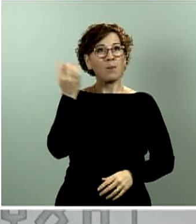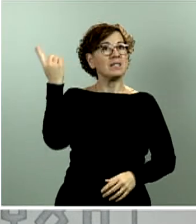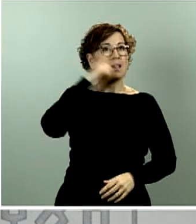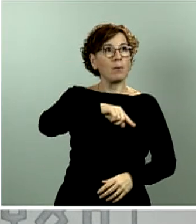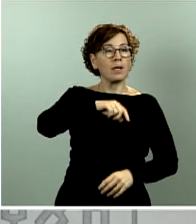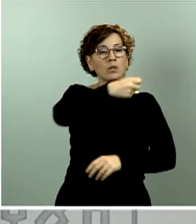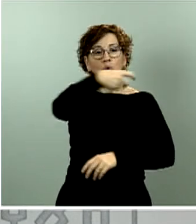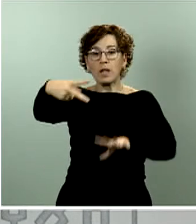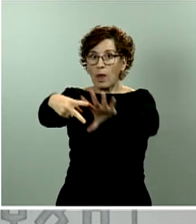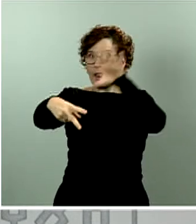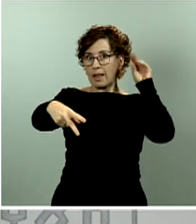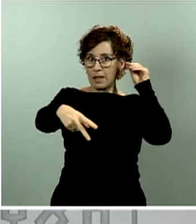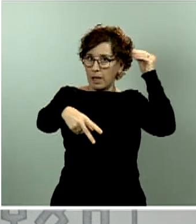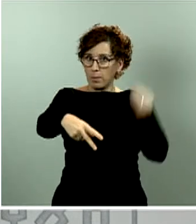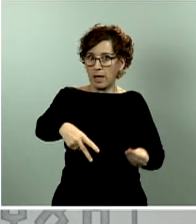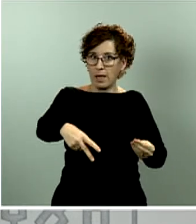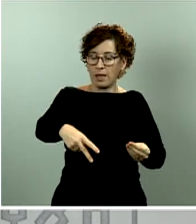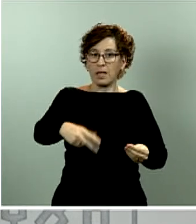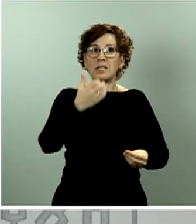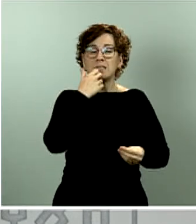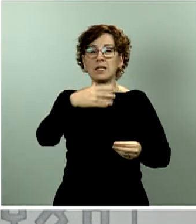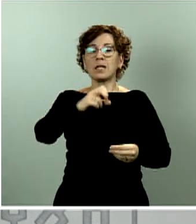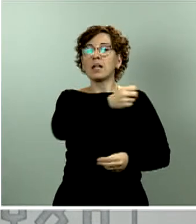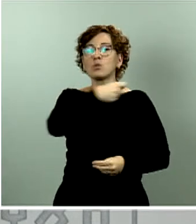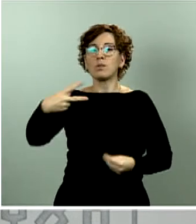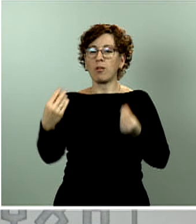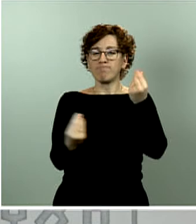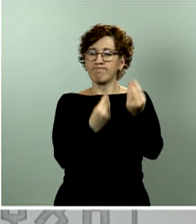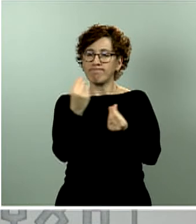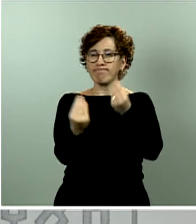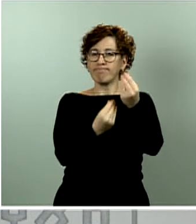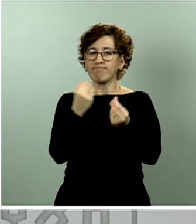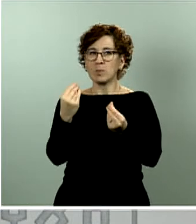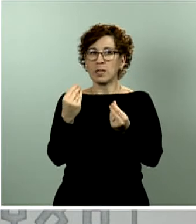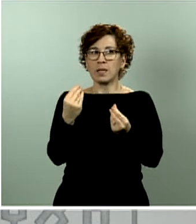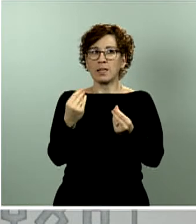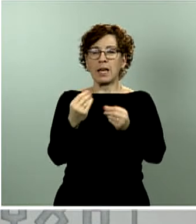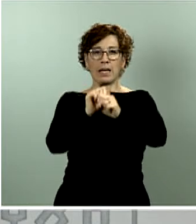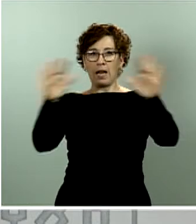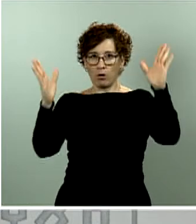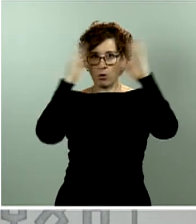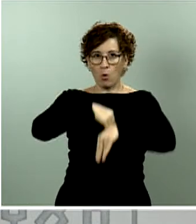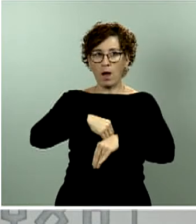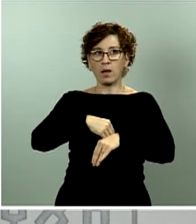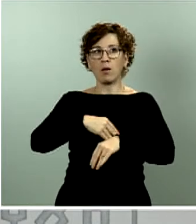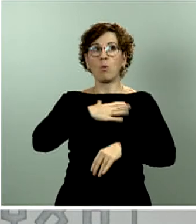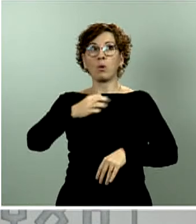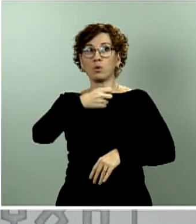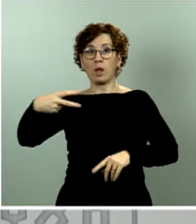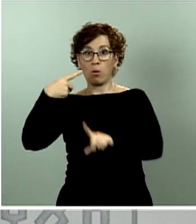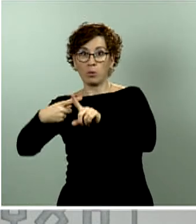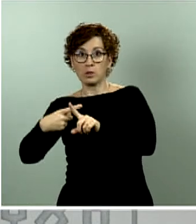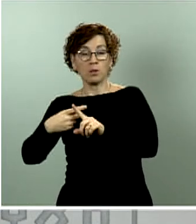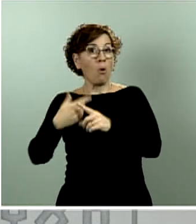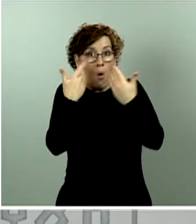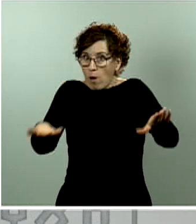En caso de que ese resultado no sea concluyente y sea positivo, o incluso en algunas situaciones siendo negativo, es necesario realizar